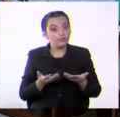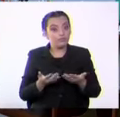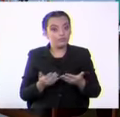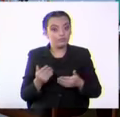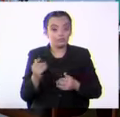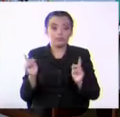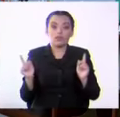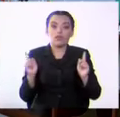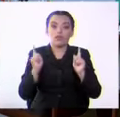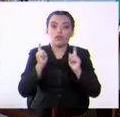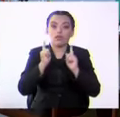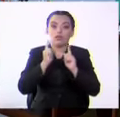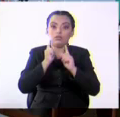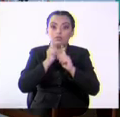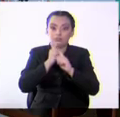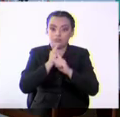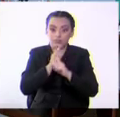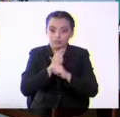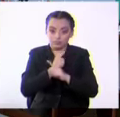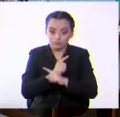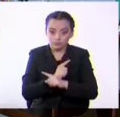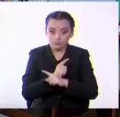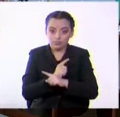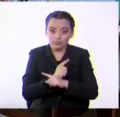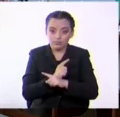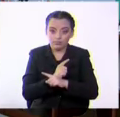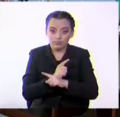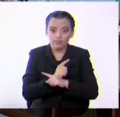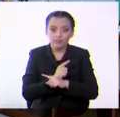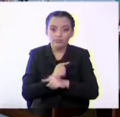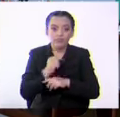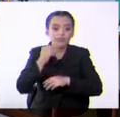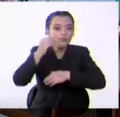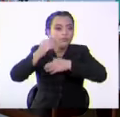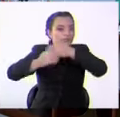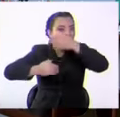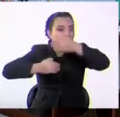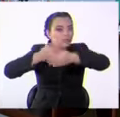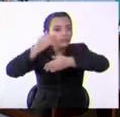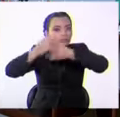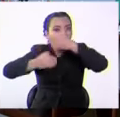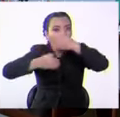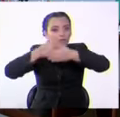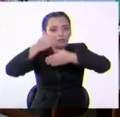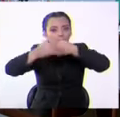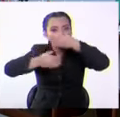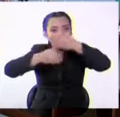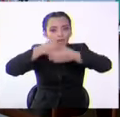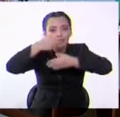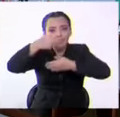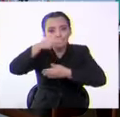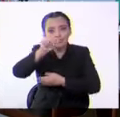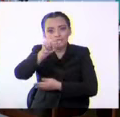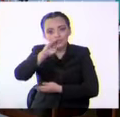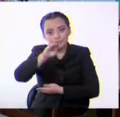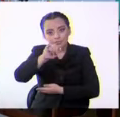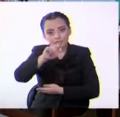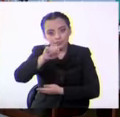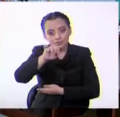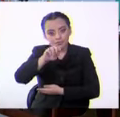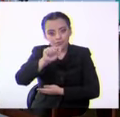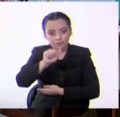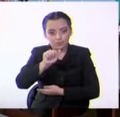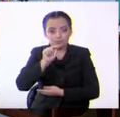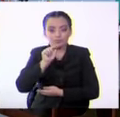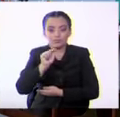cambio climático, decíamos que acarrea una pérdida de hábitat, pero también puede acarrear otras consecuencias que incluso